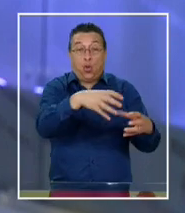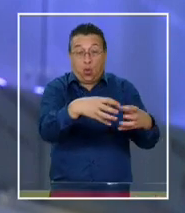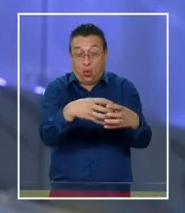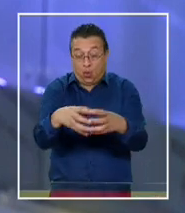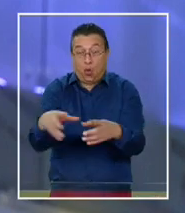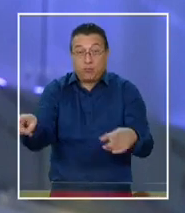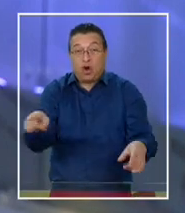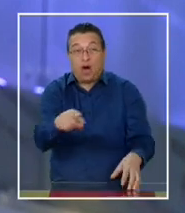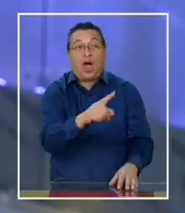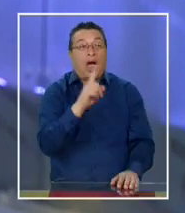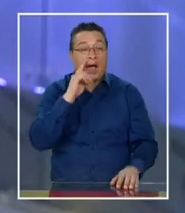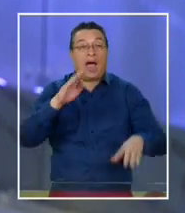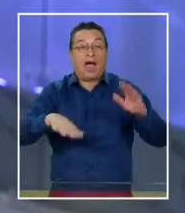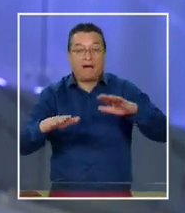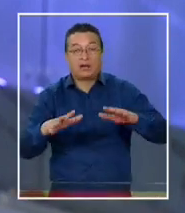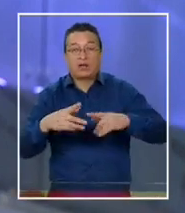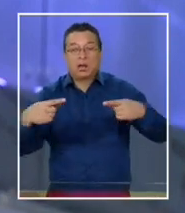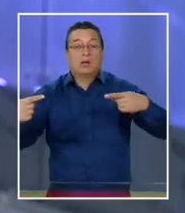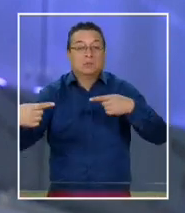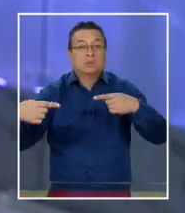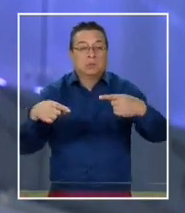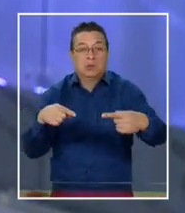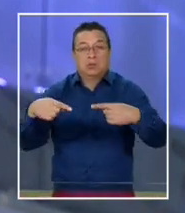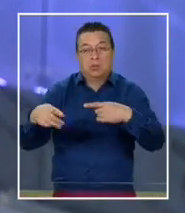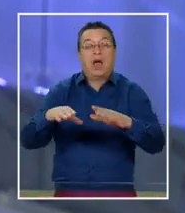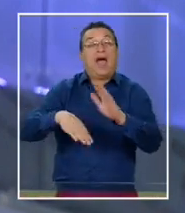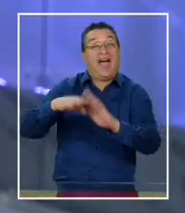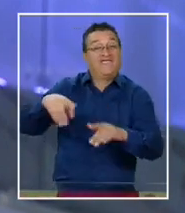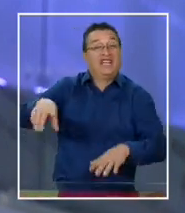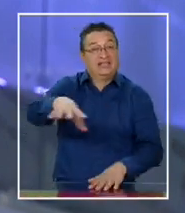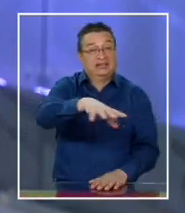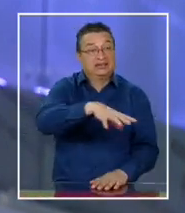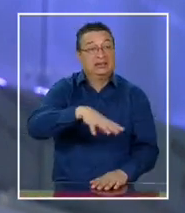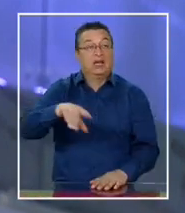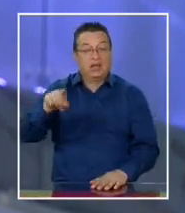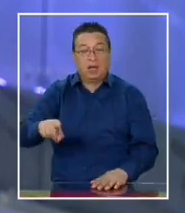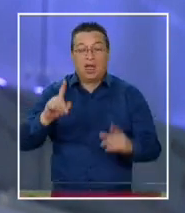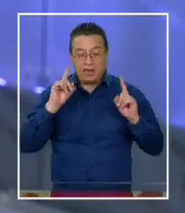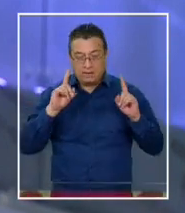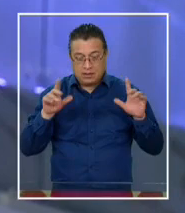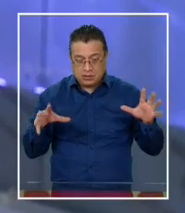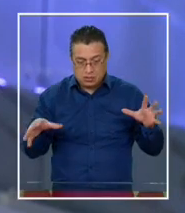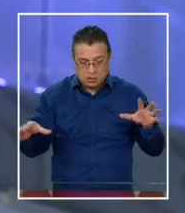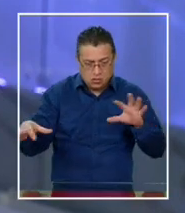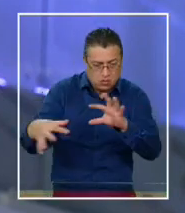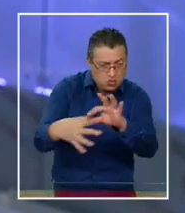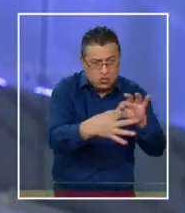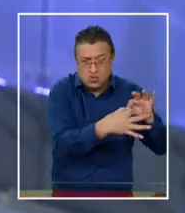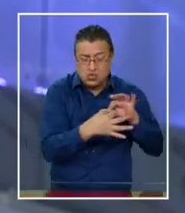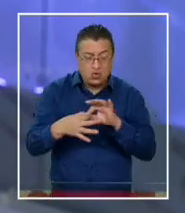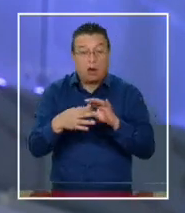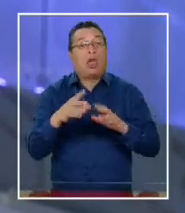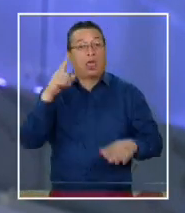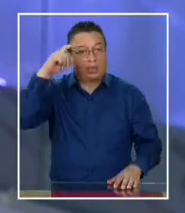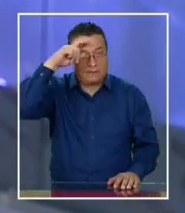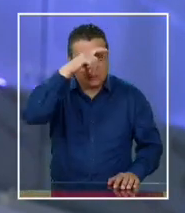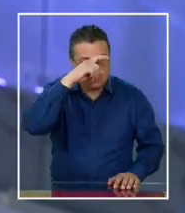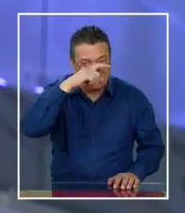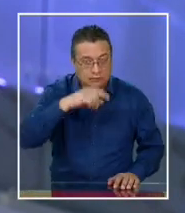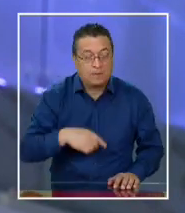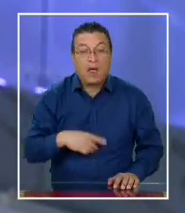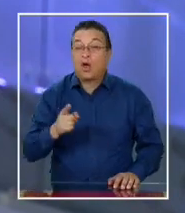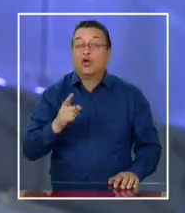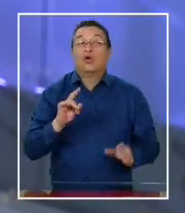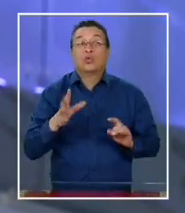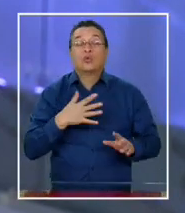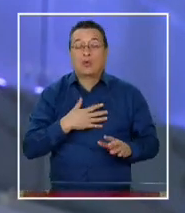de los partidos que a veces tienen más enemistades que con el partido al lado hacer cerrar este círculo es una cosa muy difícil sobre todo cuando